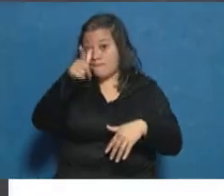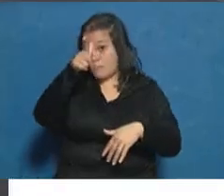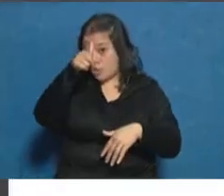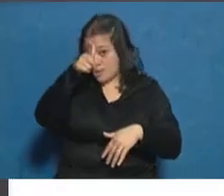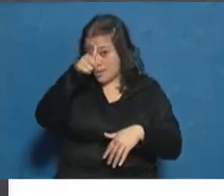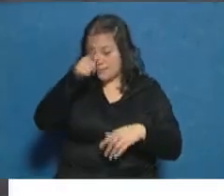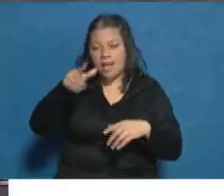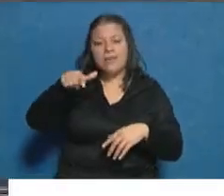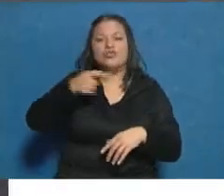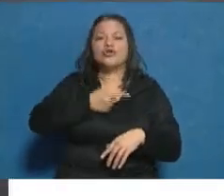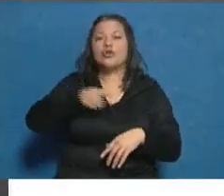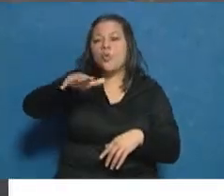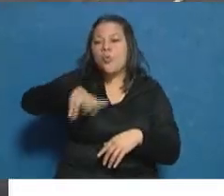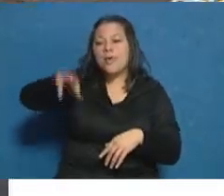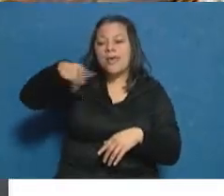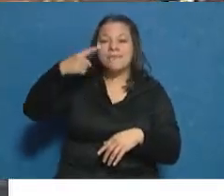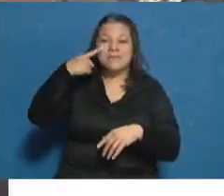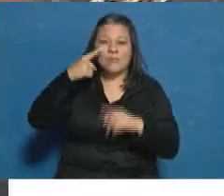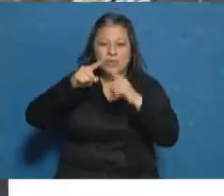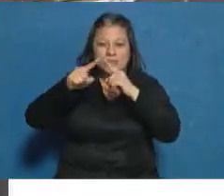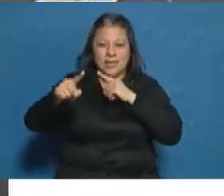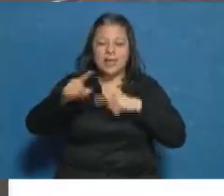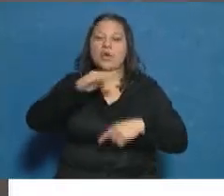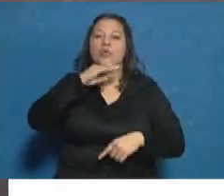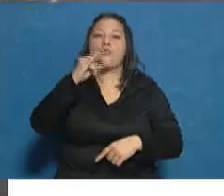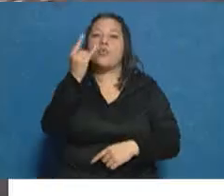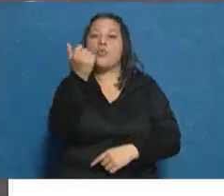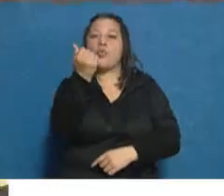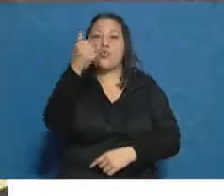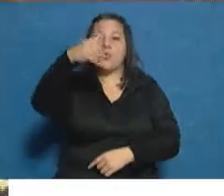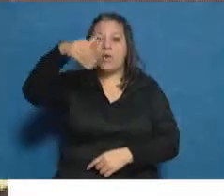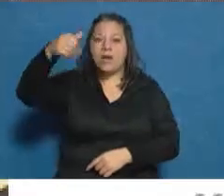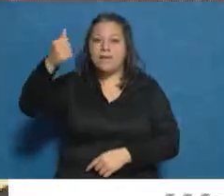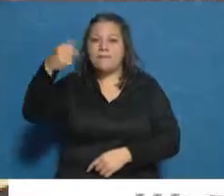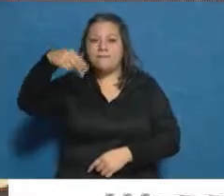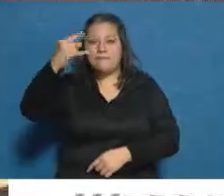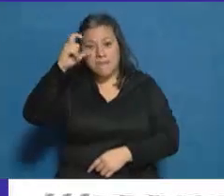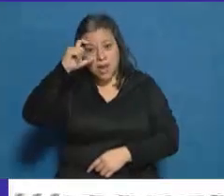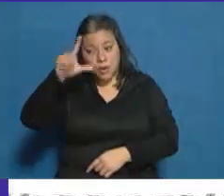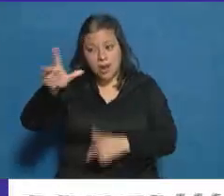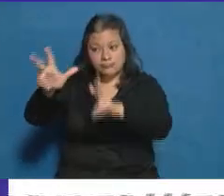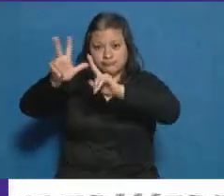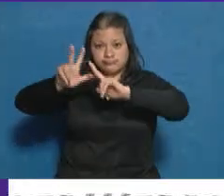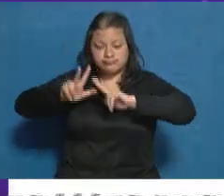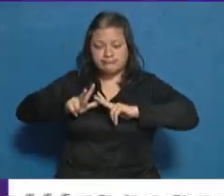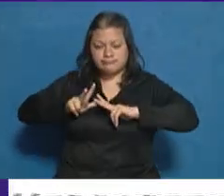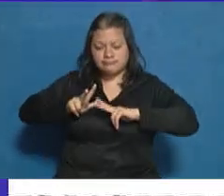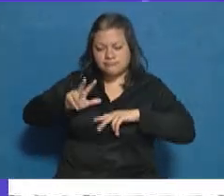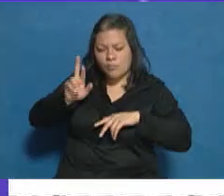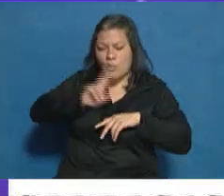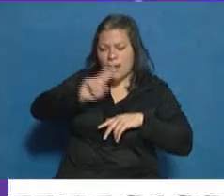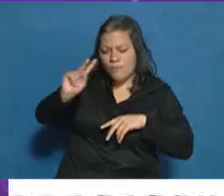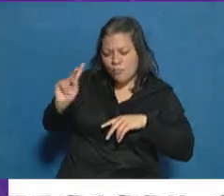Policial, nos vamos hasta Guaymallén. Está nuestro móvil en vivo y en directo con Juan Manuel Arce, que nos cuenta sobre esta muerte, ¿no?